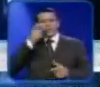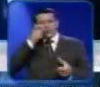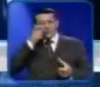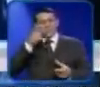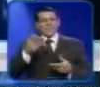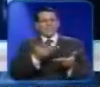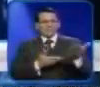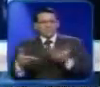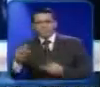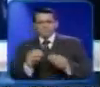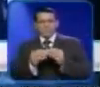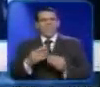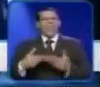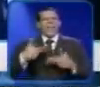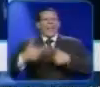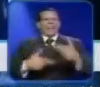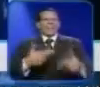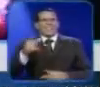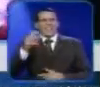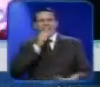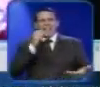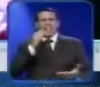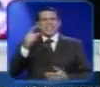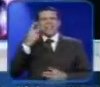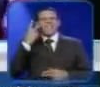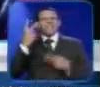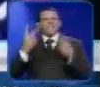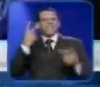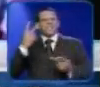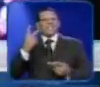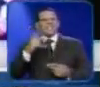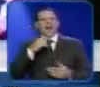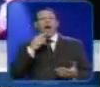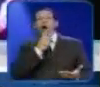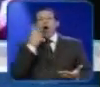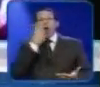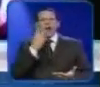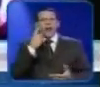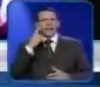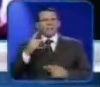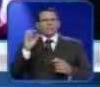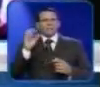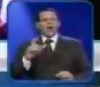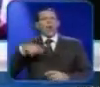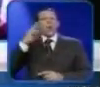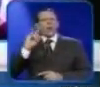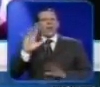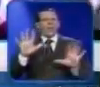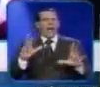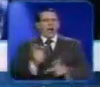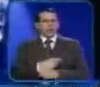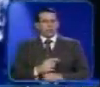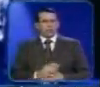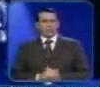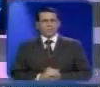los trámites de la herencia del cantante en la visita oral fijada para el próximo lunes 10 de agosto.